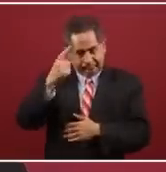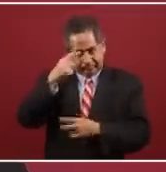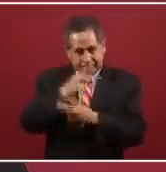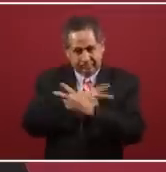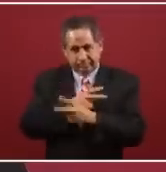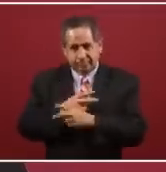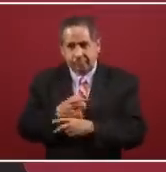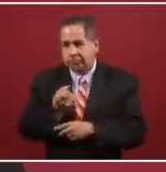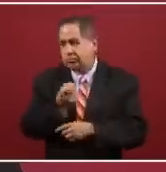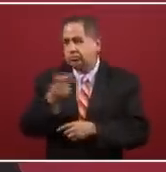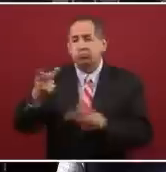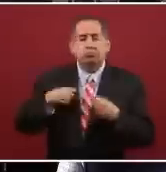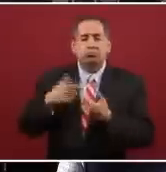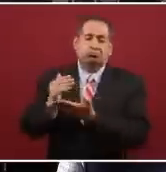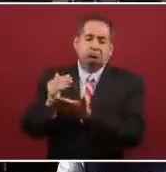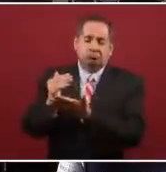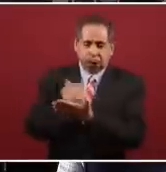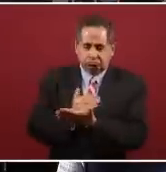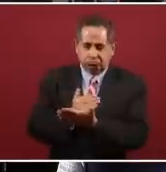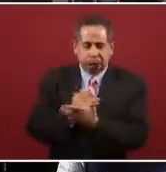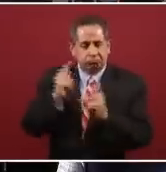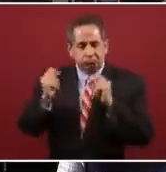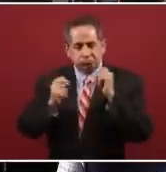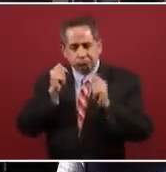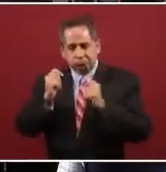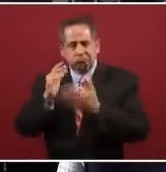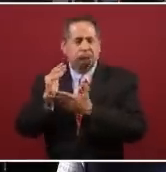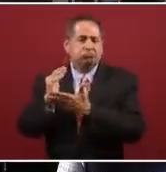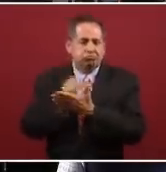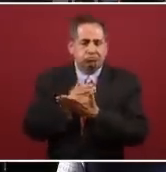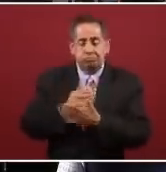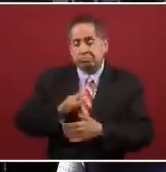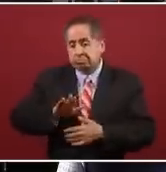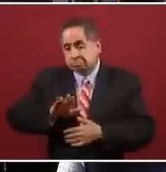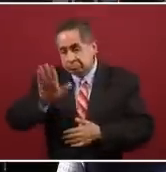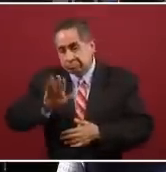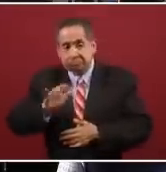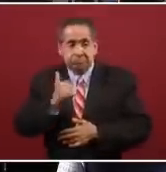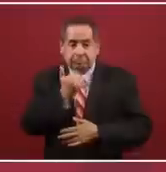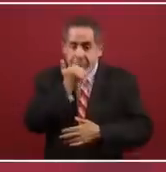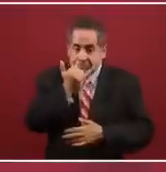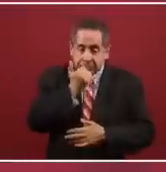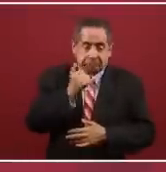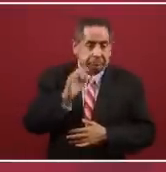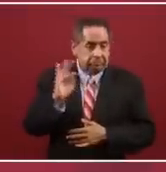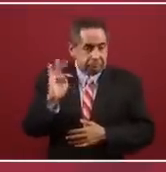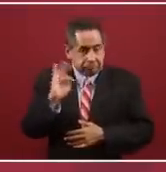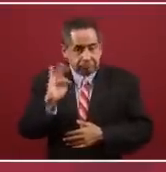va a haber una disminución en el